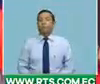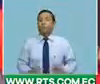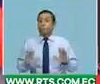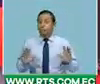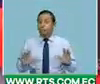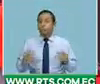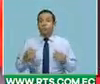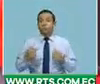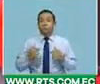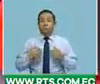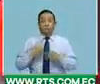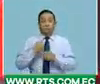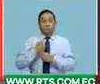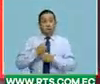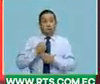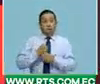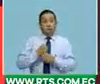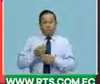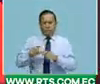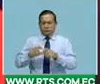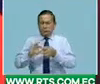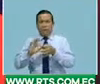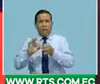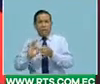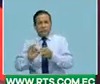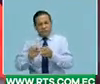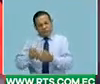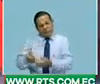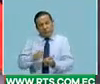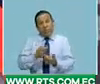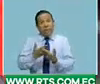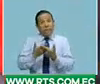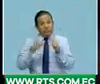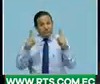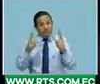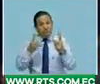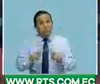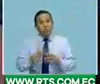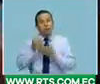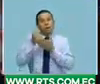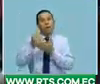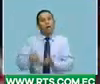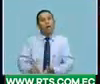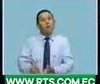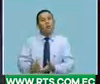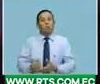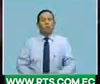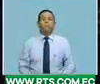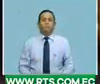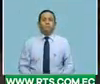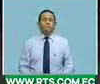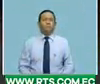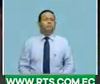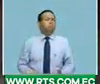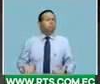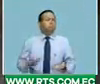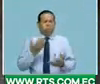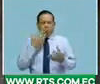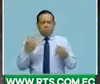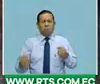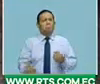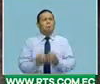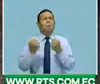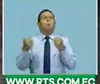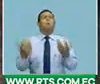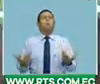de liberar, es a darle los primeros auxilios inmediatos para poder salvar su vida, ¿no? Según los indicios, el accidente sería consecuencia del exceso